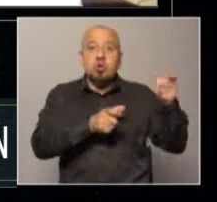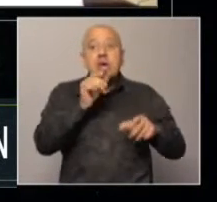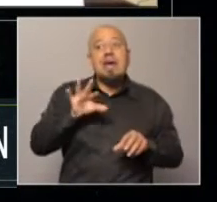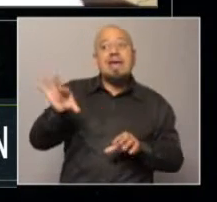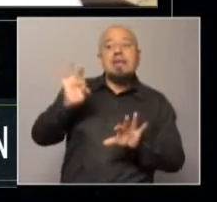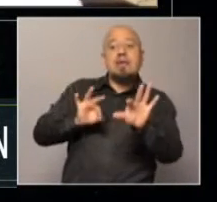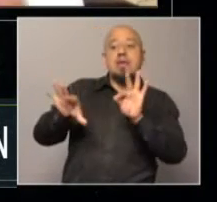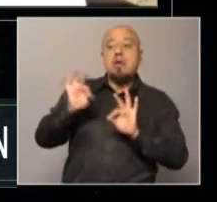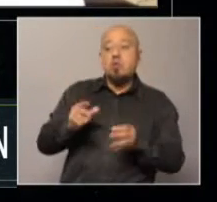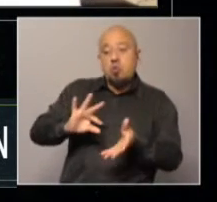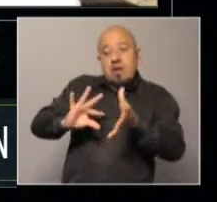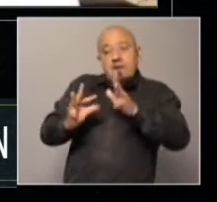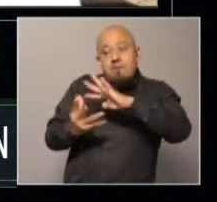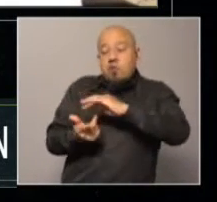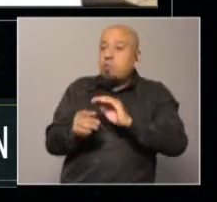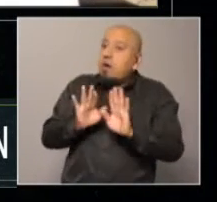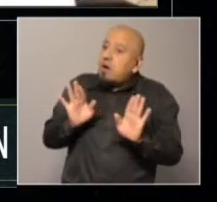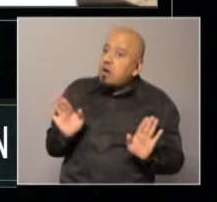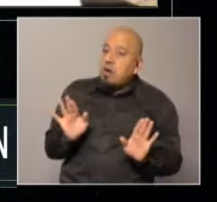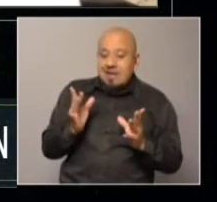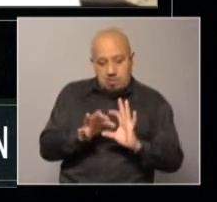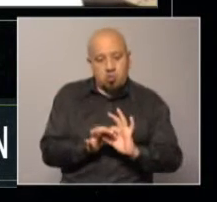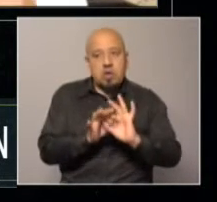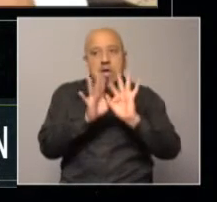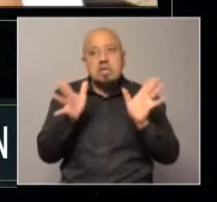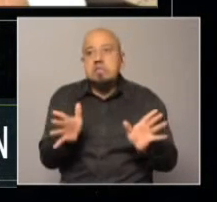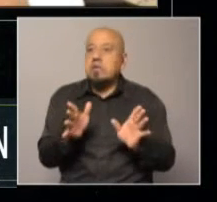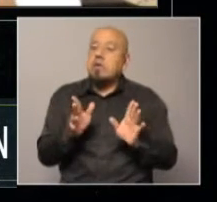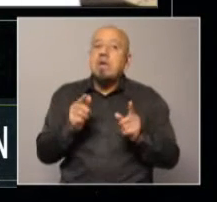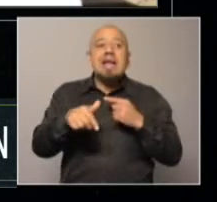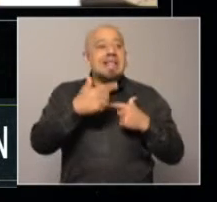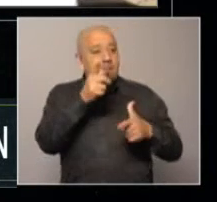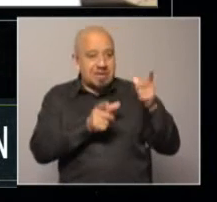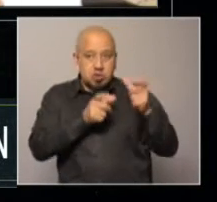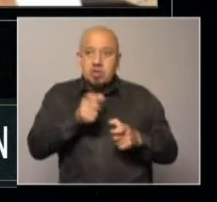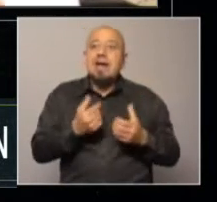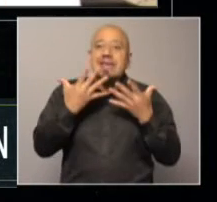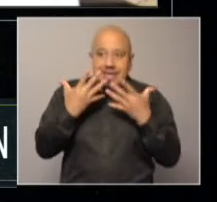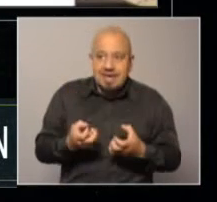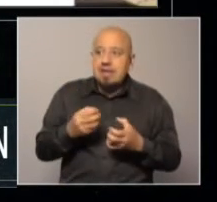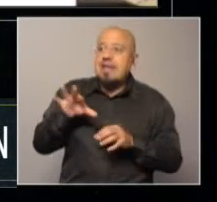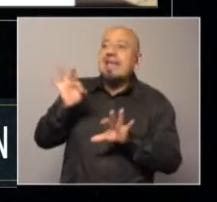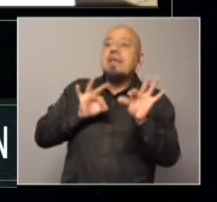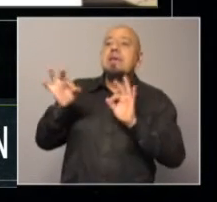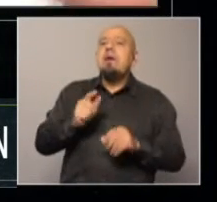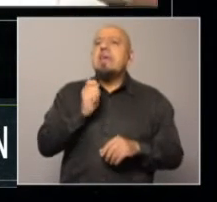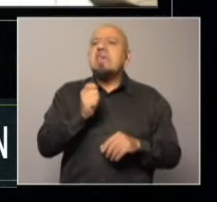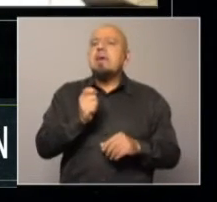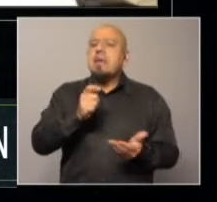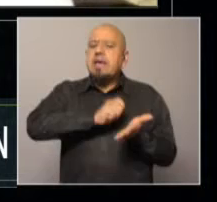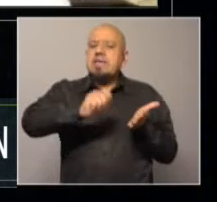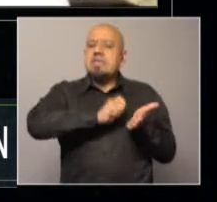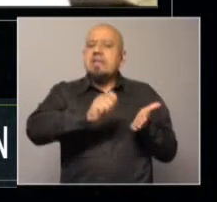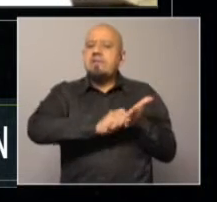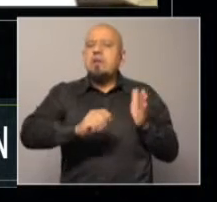un mecanismo 100% electo y paritario, es decir, la gente quiere elegir a quién va a escribir la Constitución y no